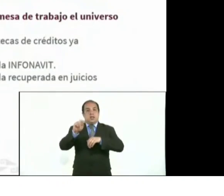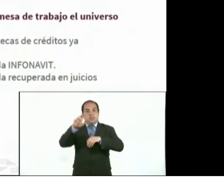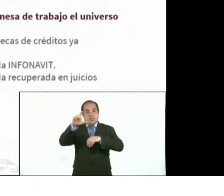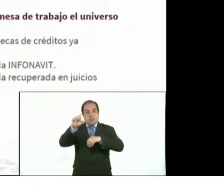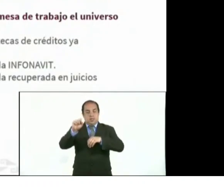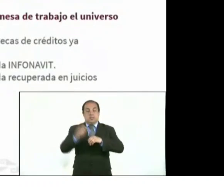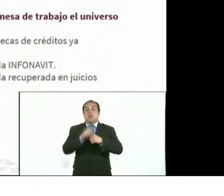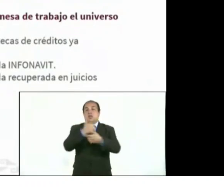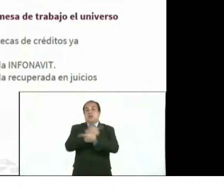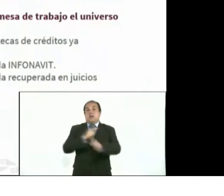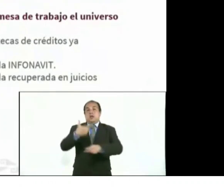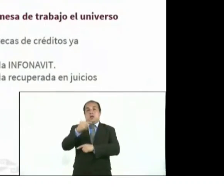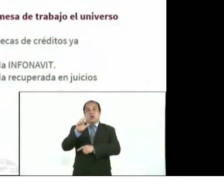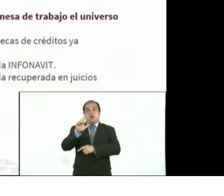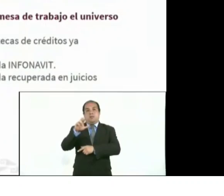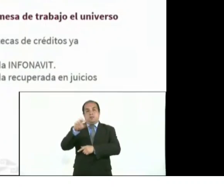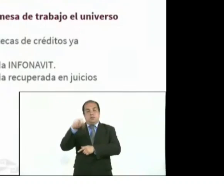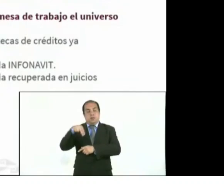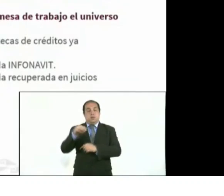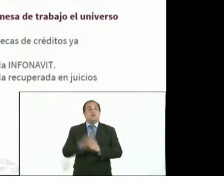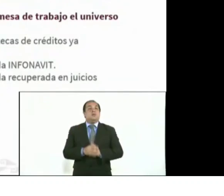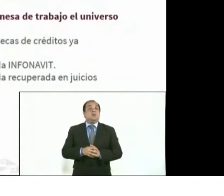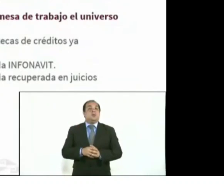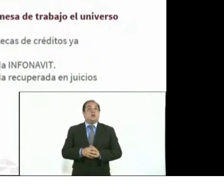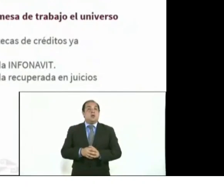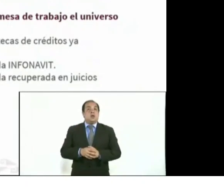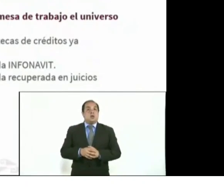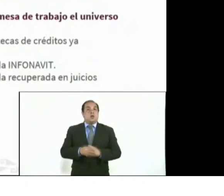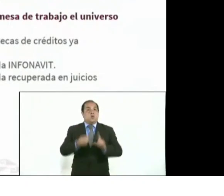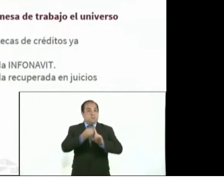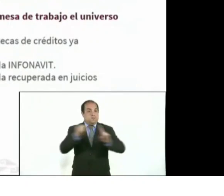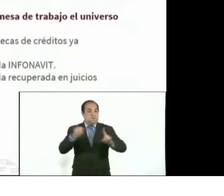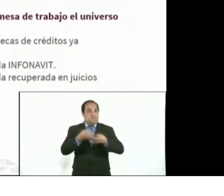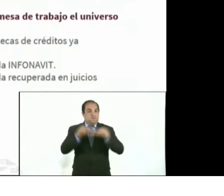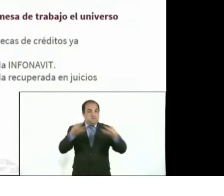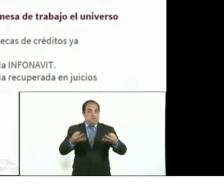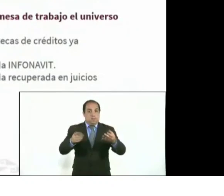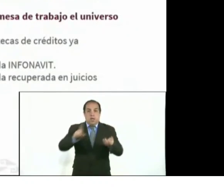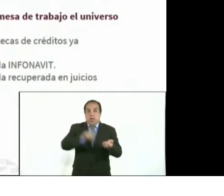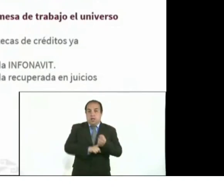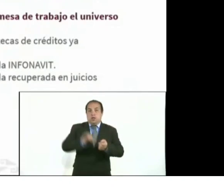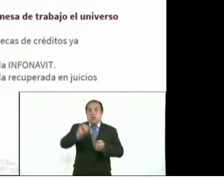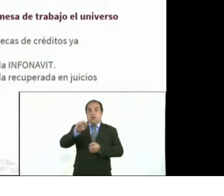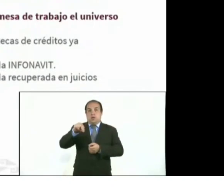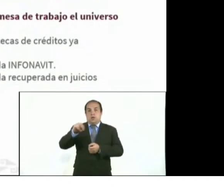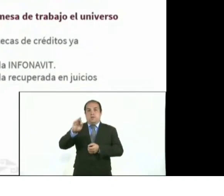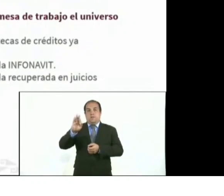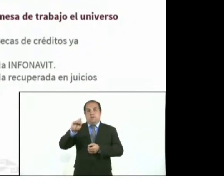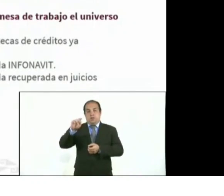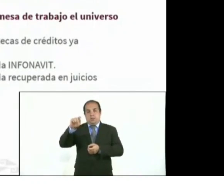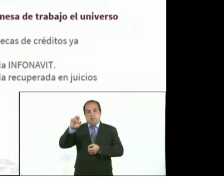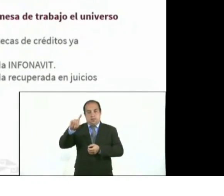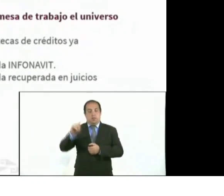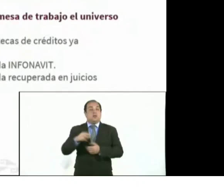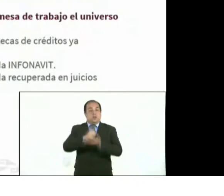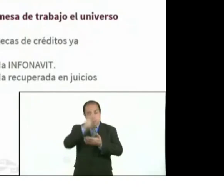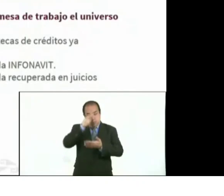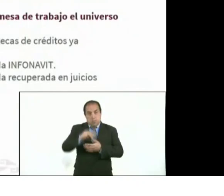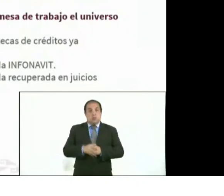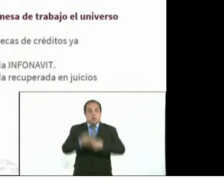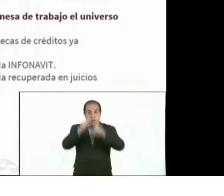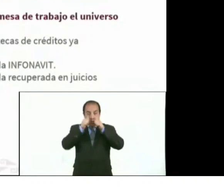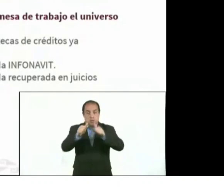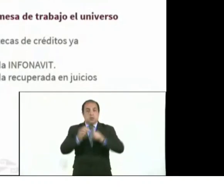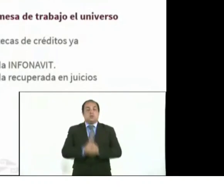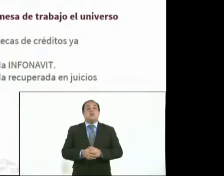gravamen. Regularización de predios, propiedad del Infonavit en la Ciudad de México y atención a unidades